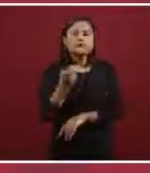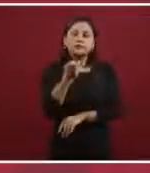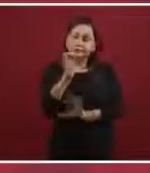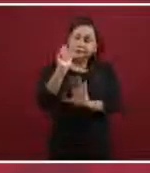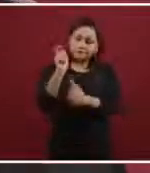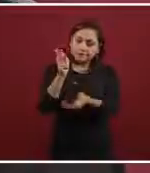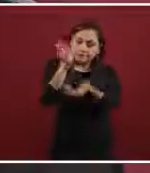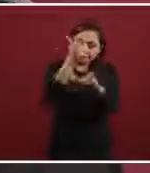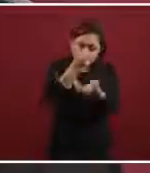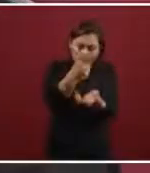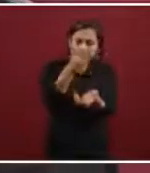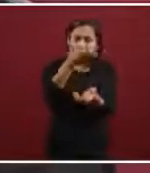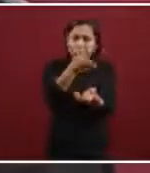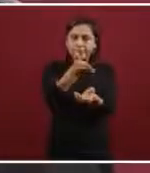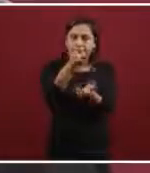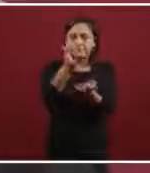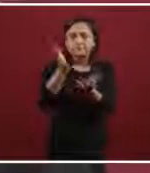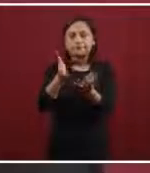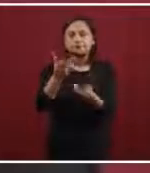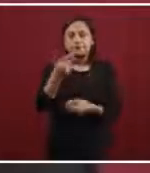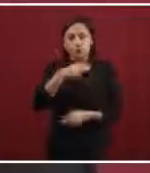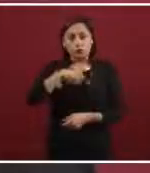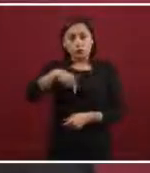eso es lo que estamos haciendo